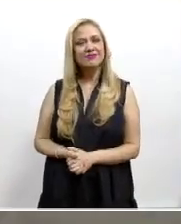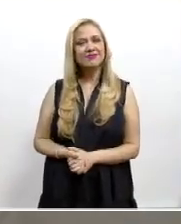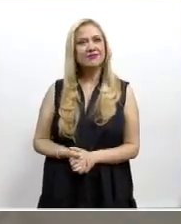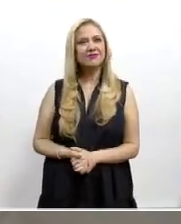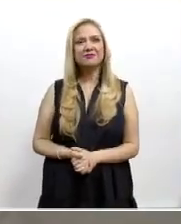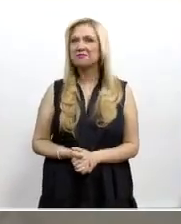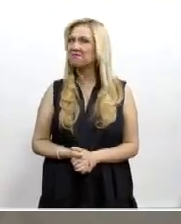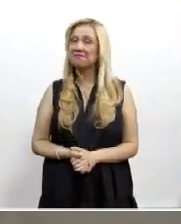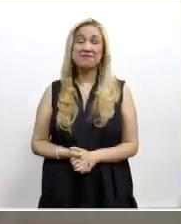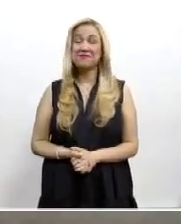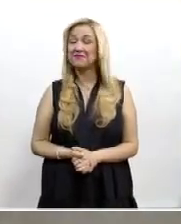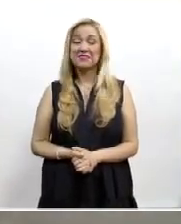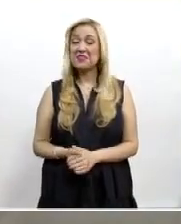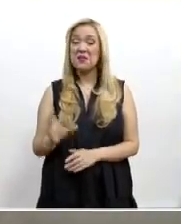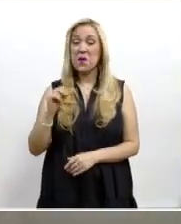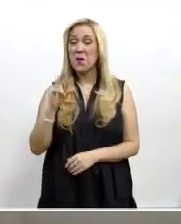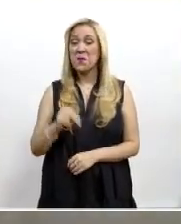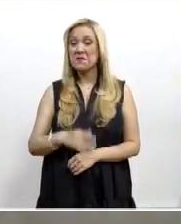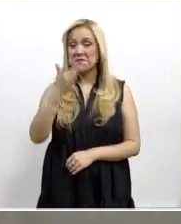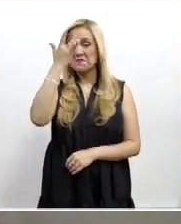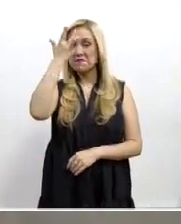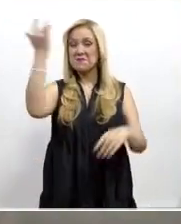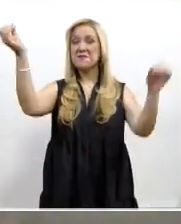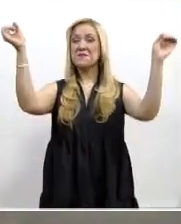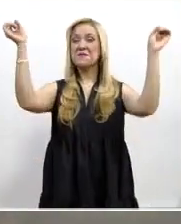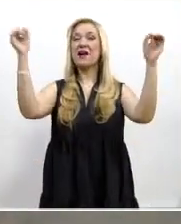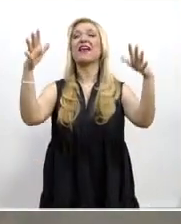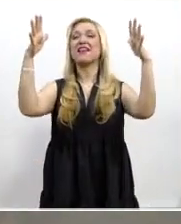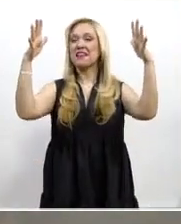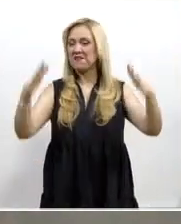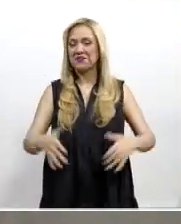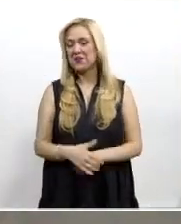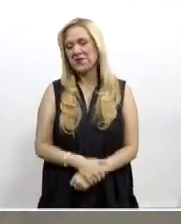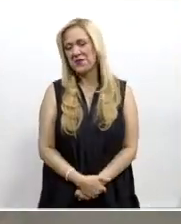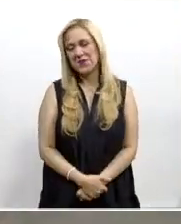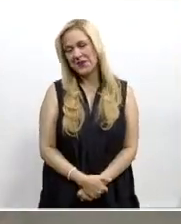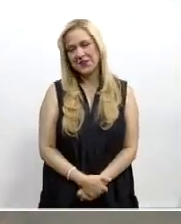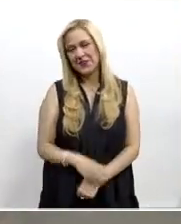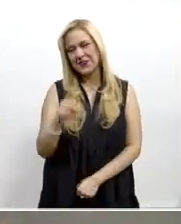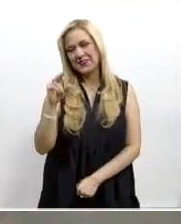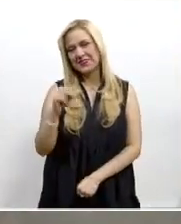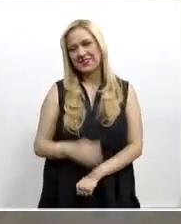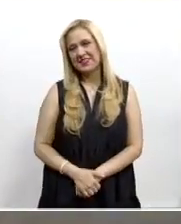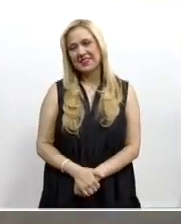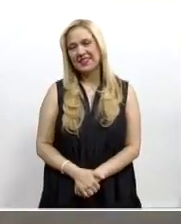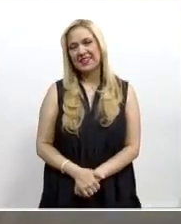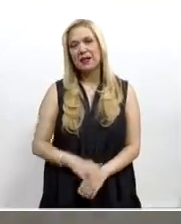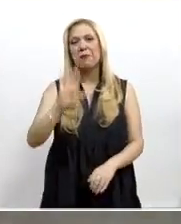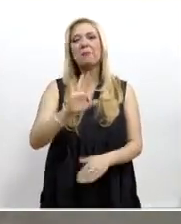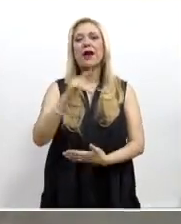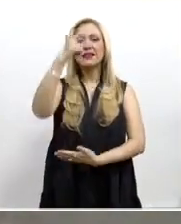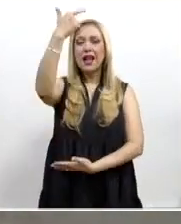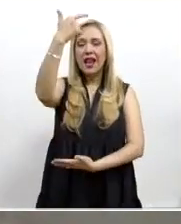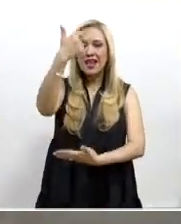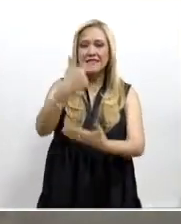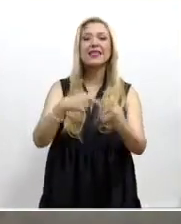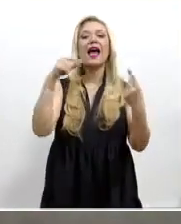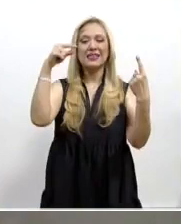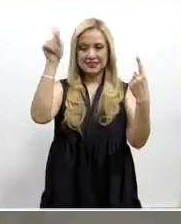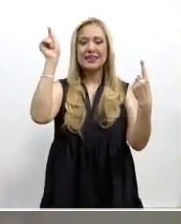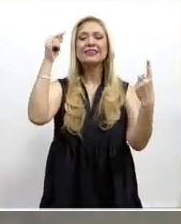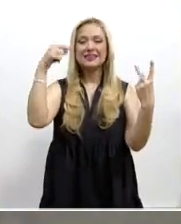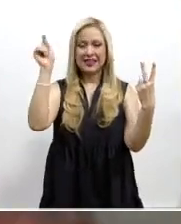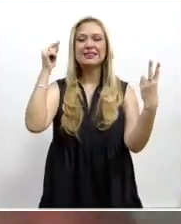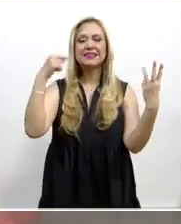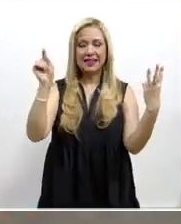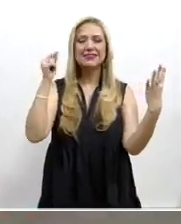No hay recetas ni fórmulas mágicas. Muchas veces se esperan que les digamos una especie de lista de síes y de lista